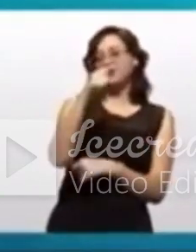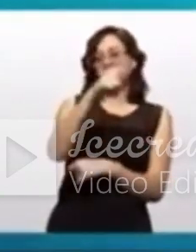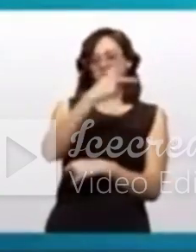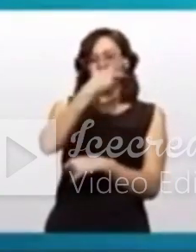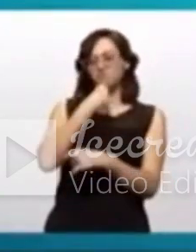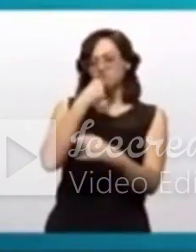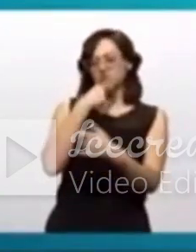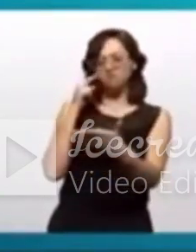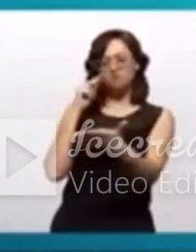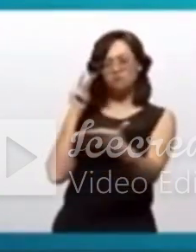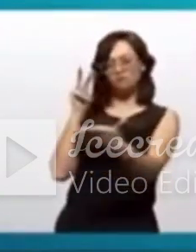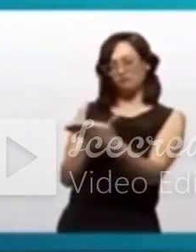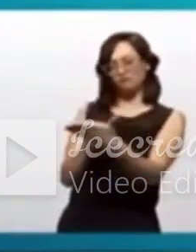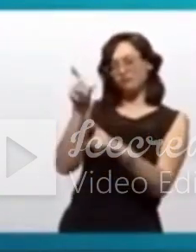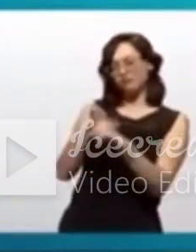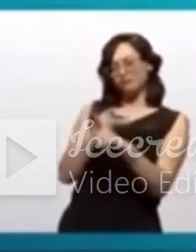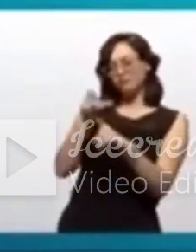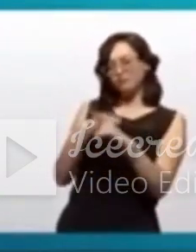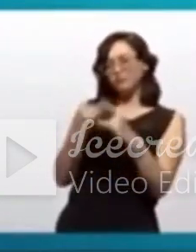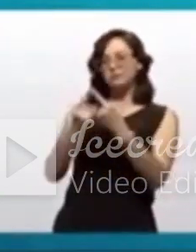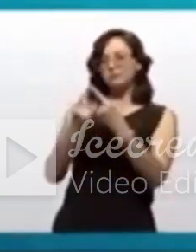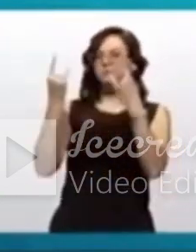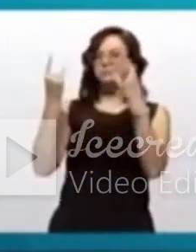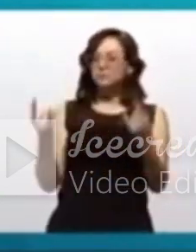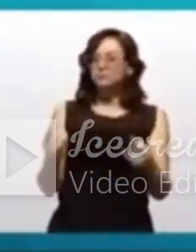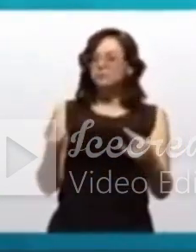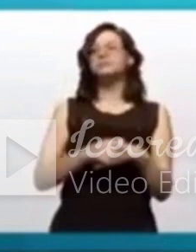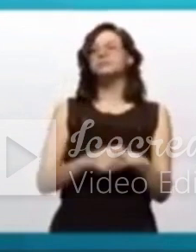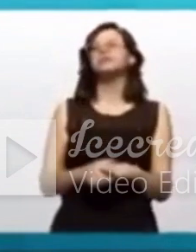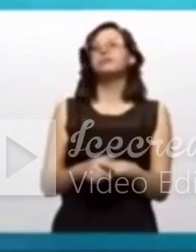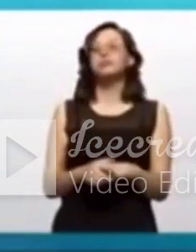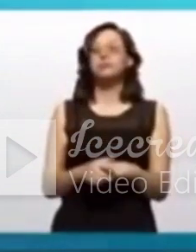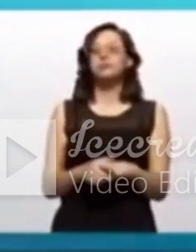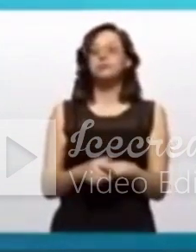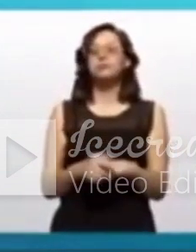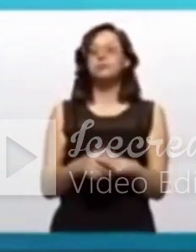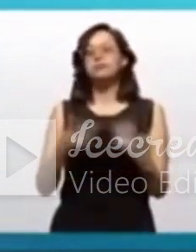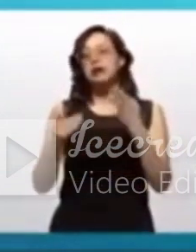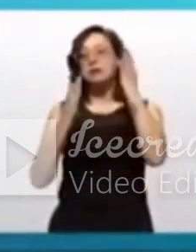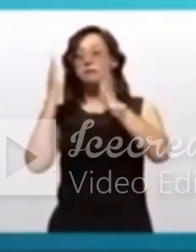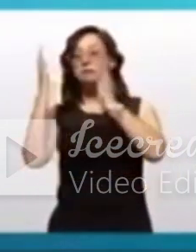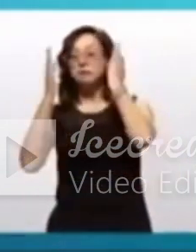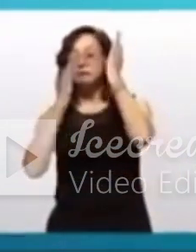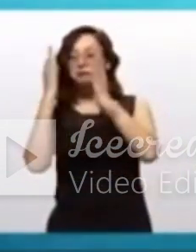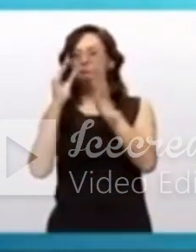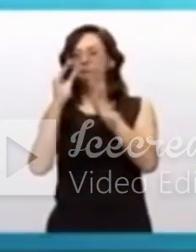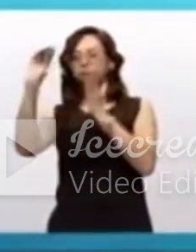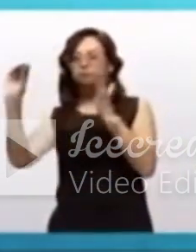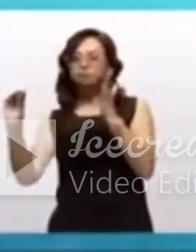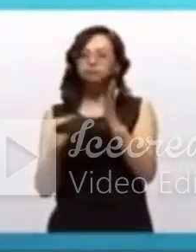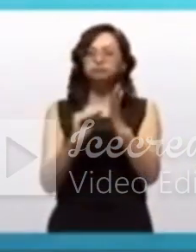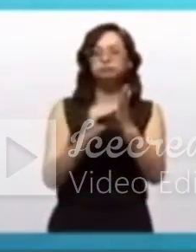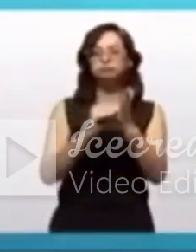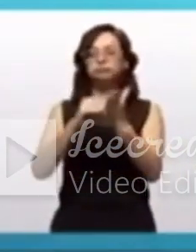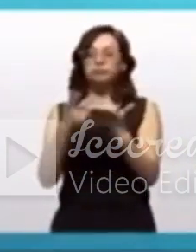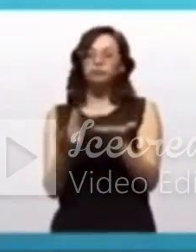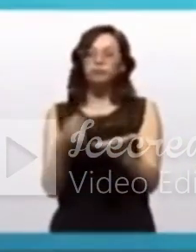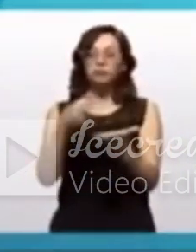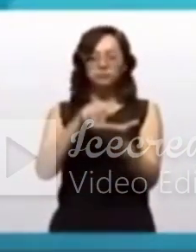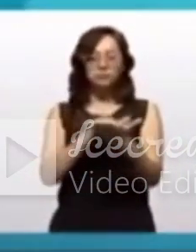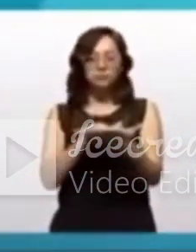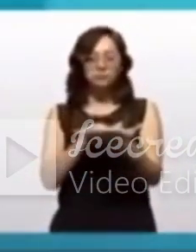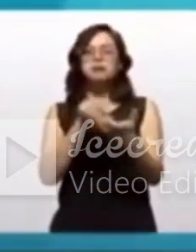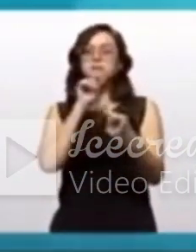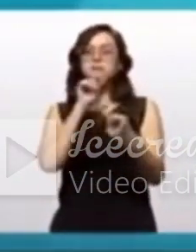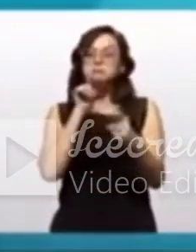Sardiñas destacaría en tu obra como relatos de la ambigüedad. Una ramificación de lo fantástico que se inserta como símbolo en el huésped y alta